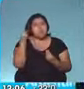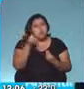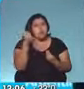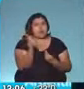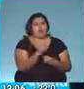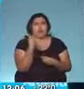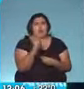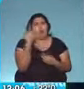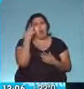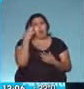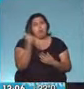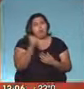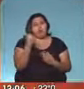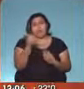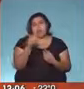estemos preocupados.